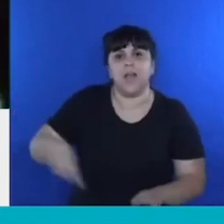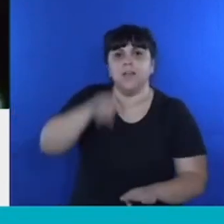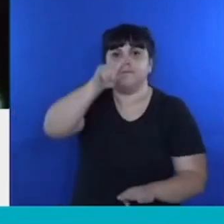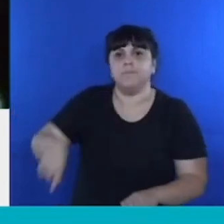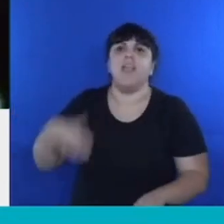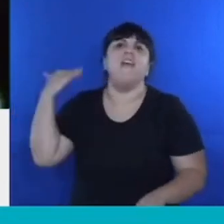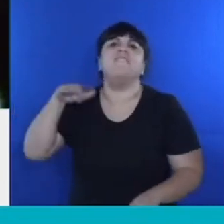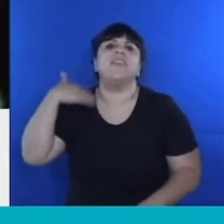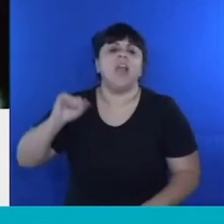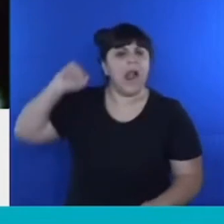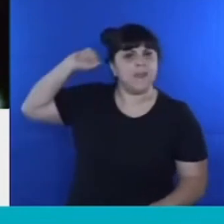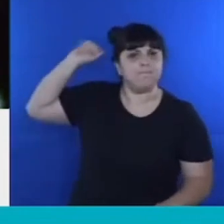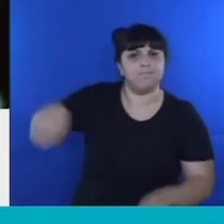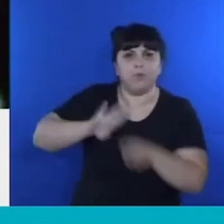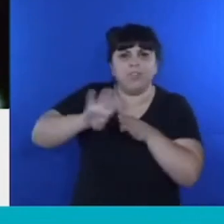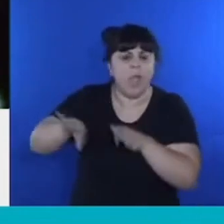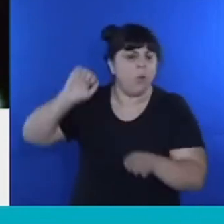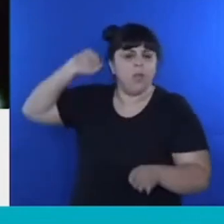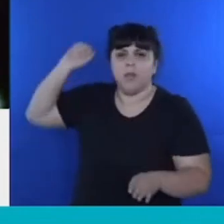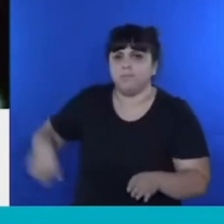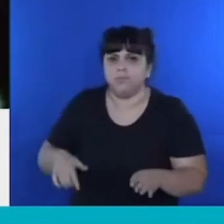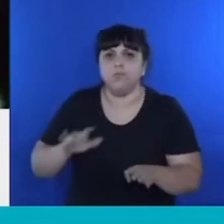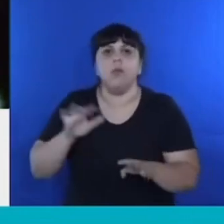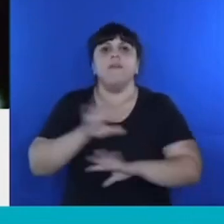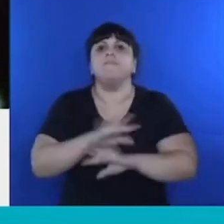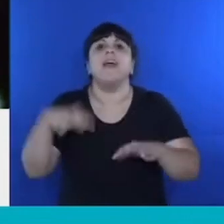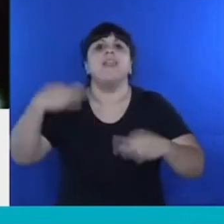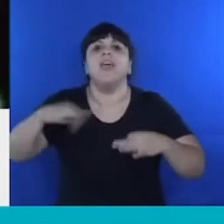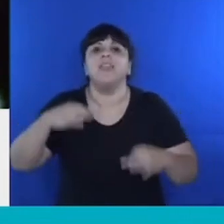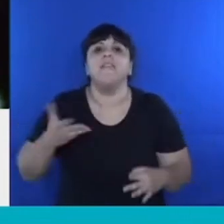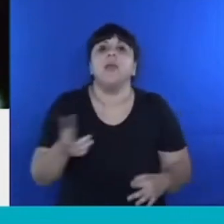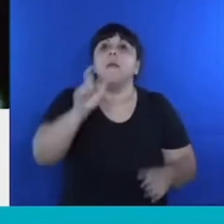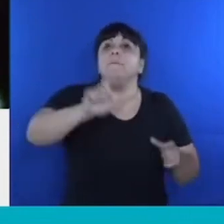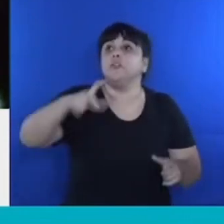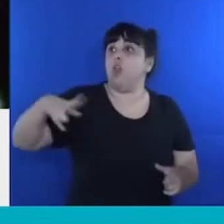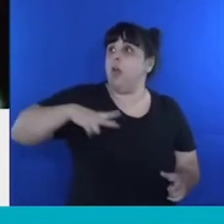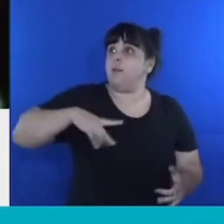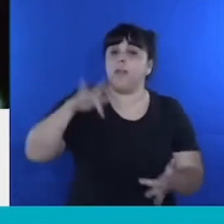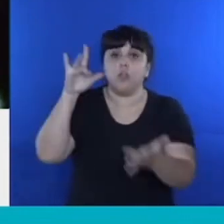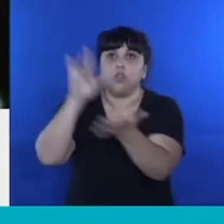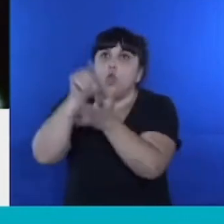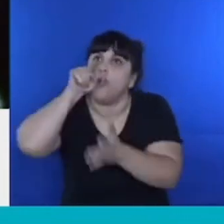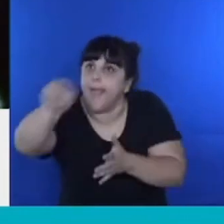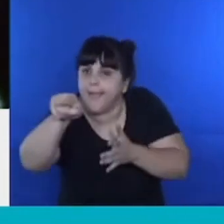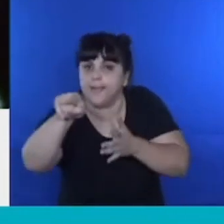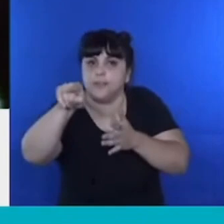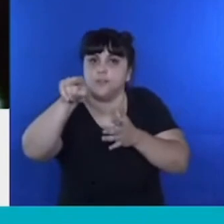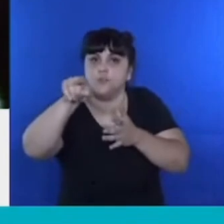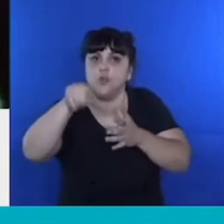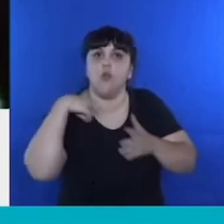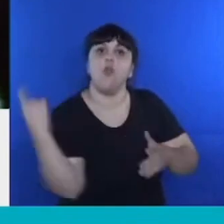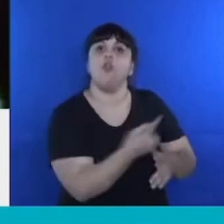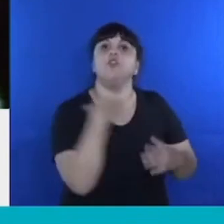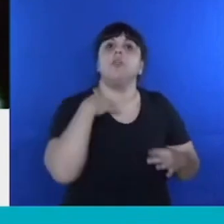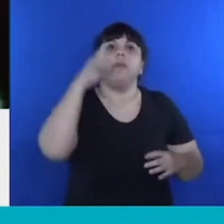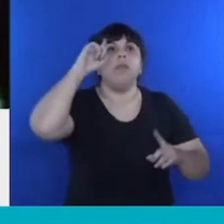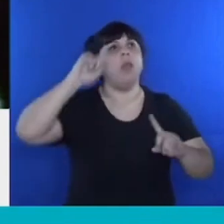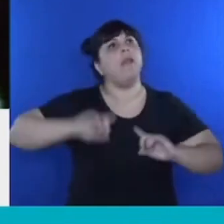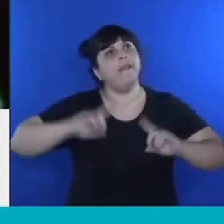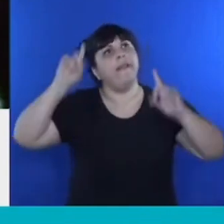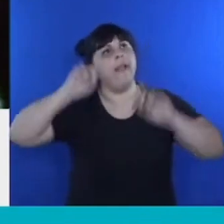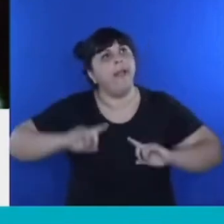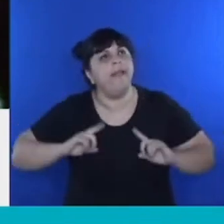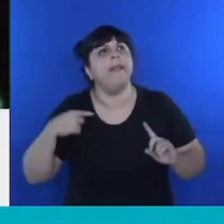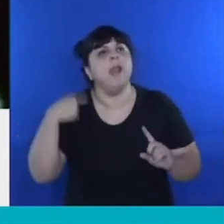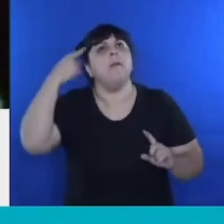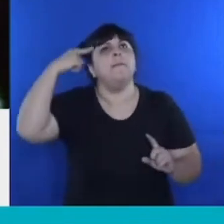en la provincia y que tocar los intereses de los que más tienen. Nos quieren hacer creer, señor